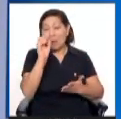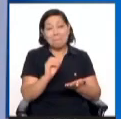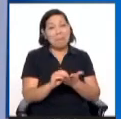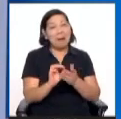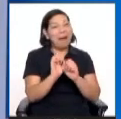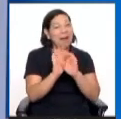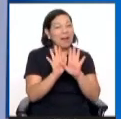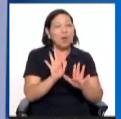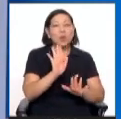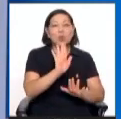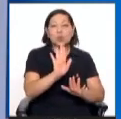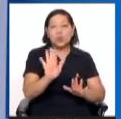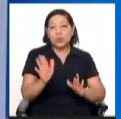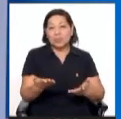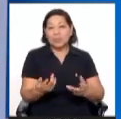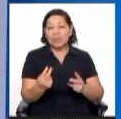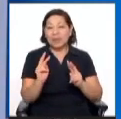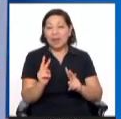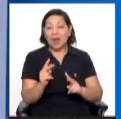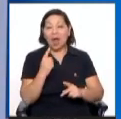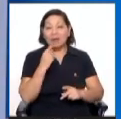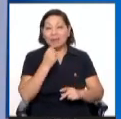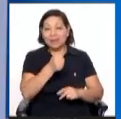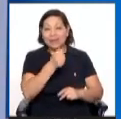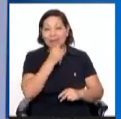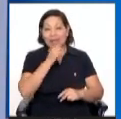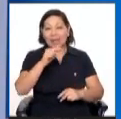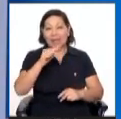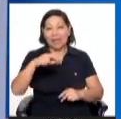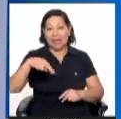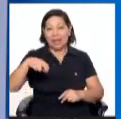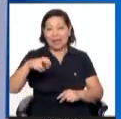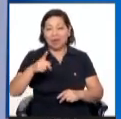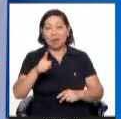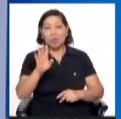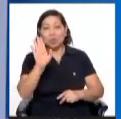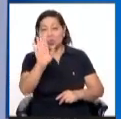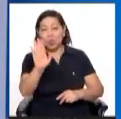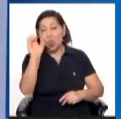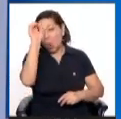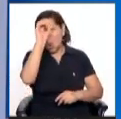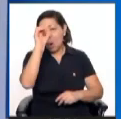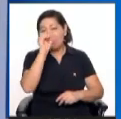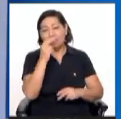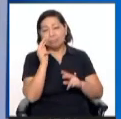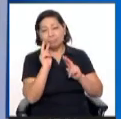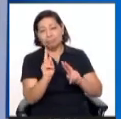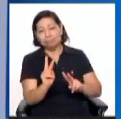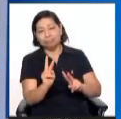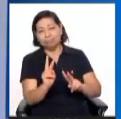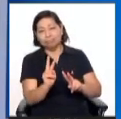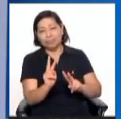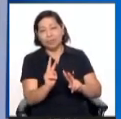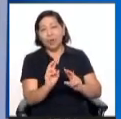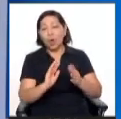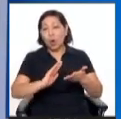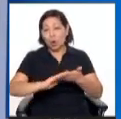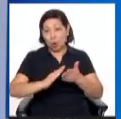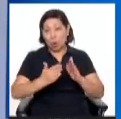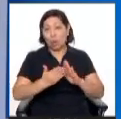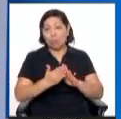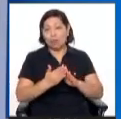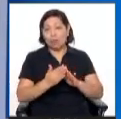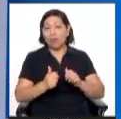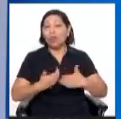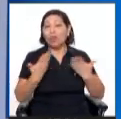clara sobre su ciudad. Genaro Bernedo conversó con ellos y dieron a conocer su mirada sobre la comunidad que